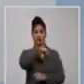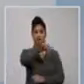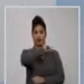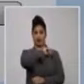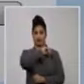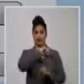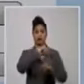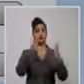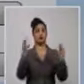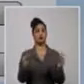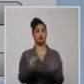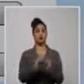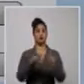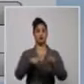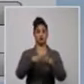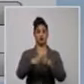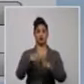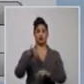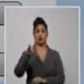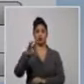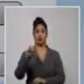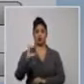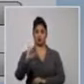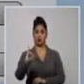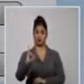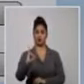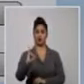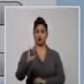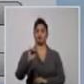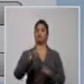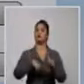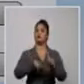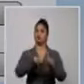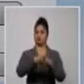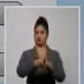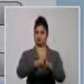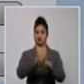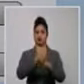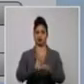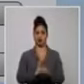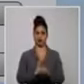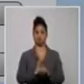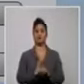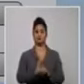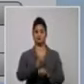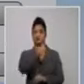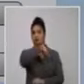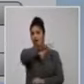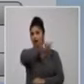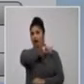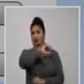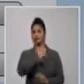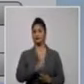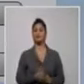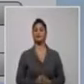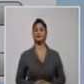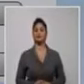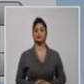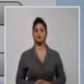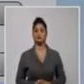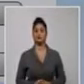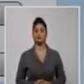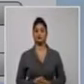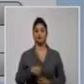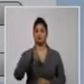906 resultaron personas con COVID-19 diagnosticadas también en este día. Y